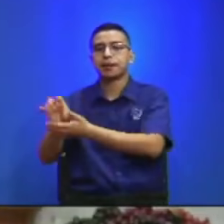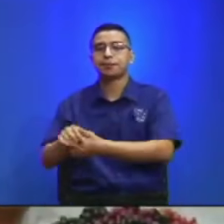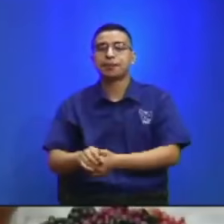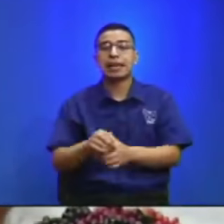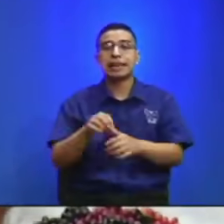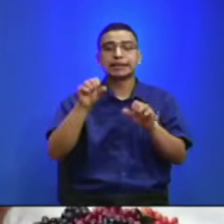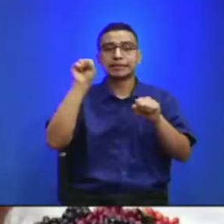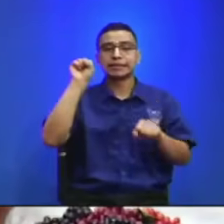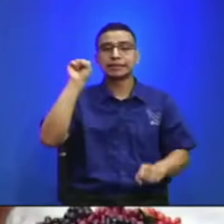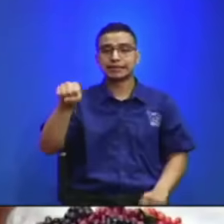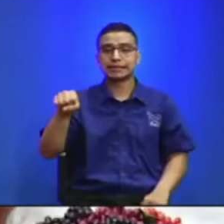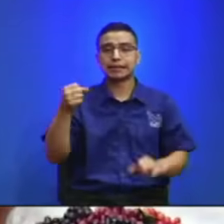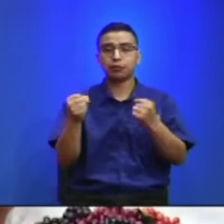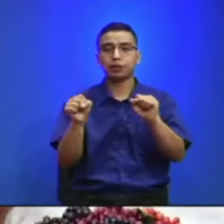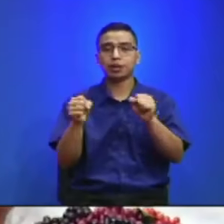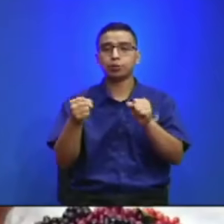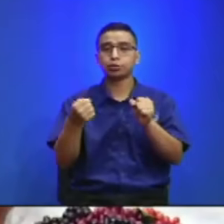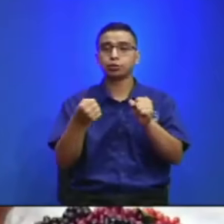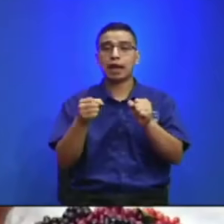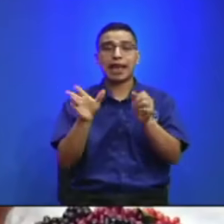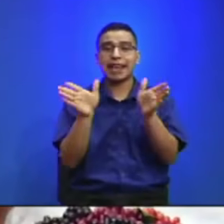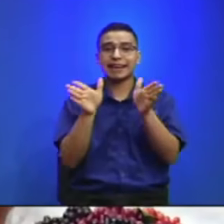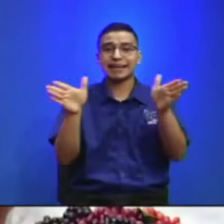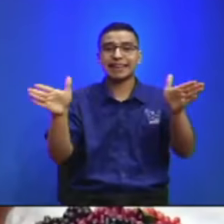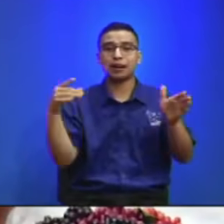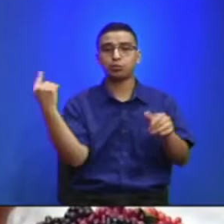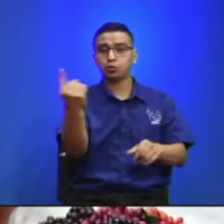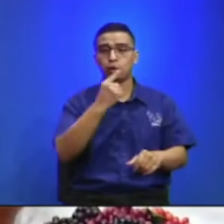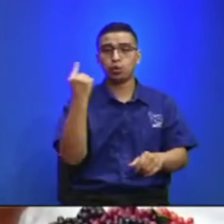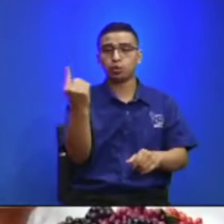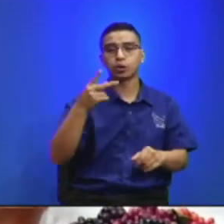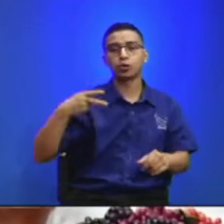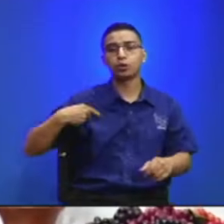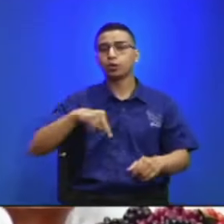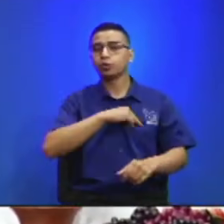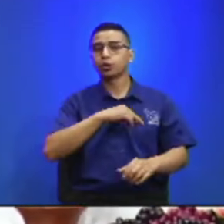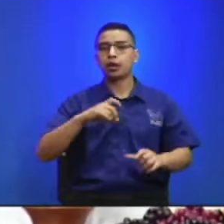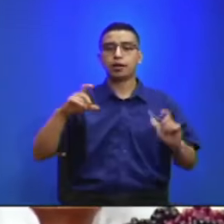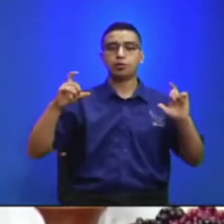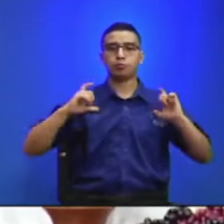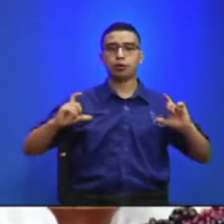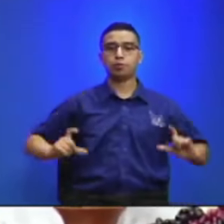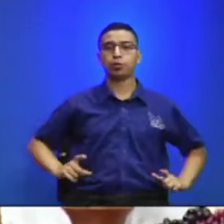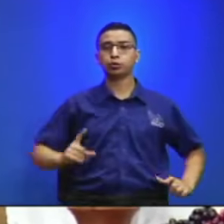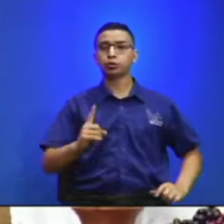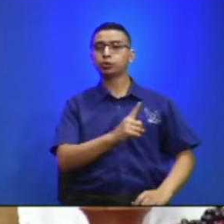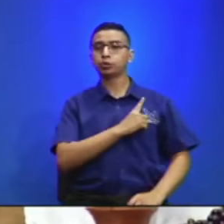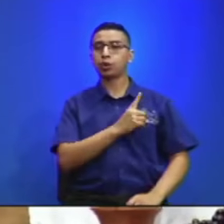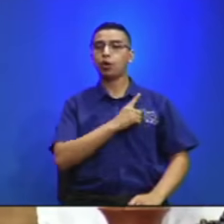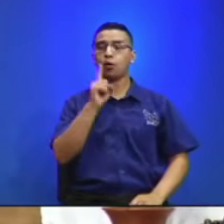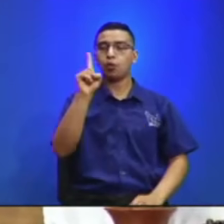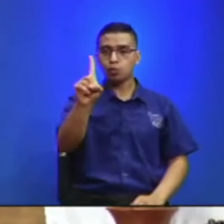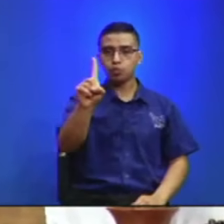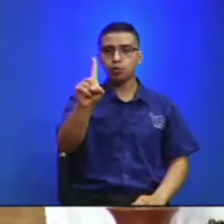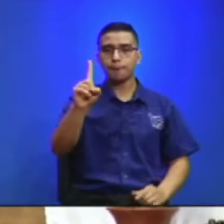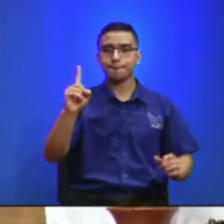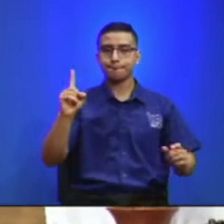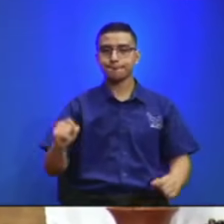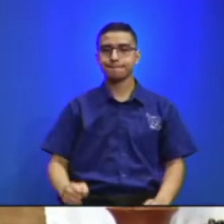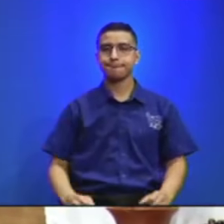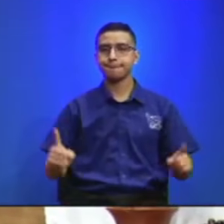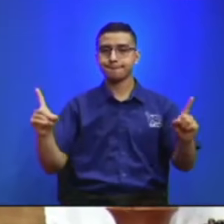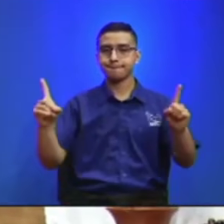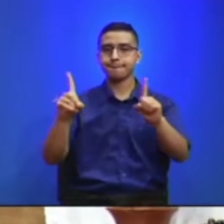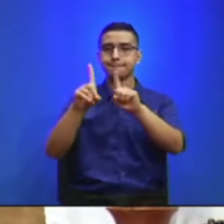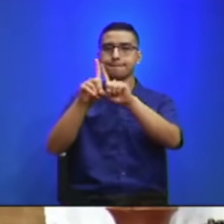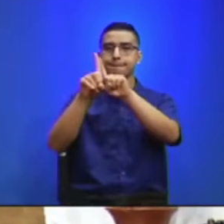nivel general todos nosotros somos un cuerpo y miembros en particular tal es así